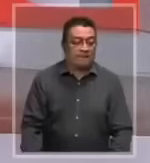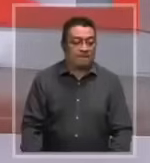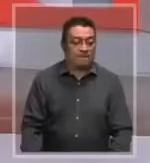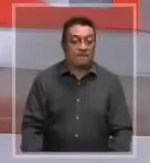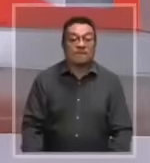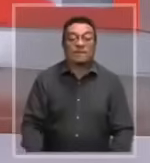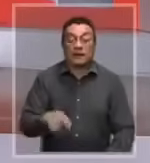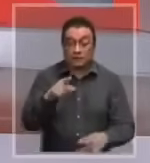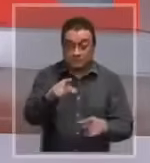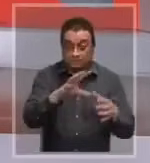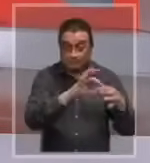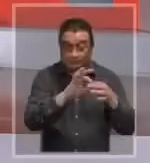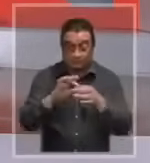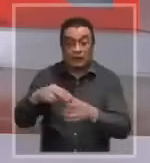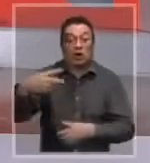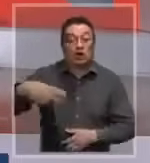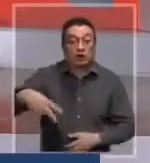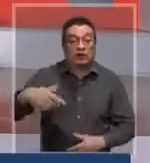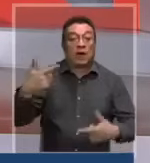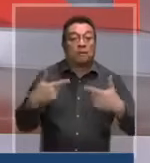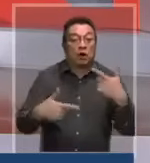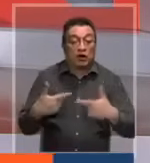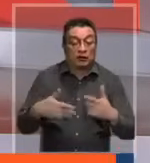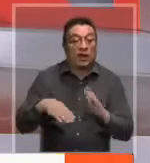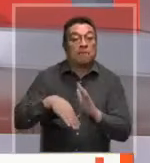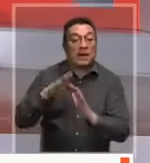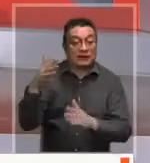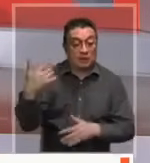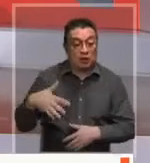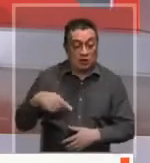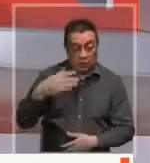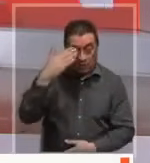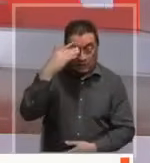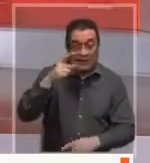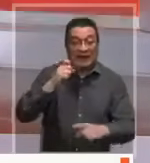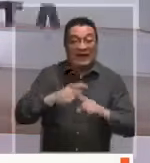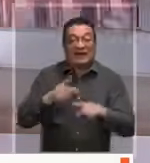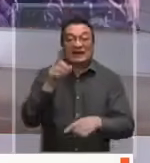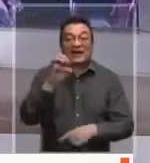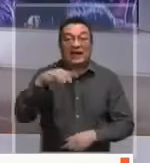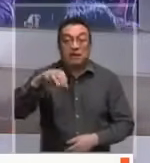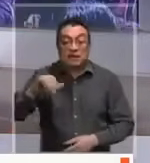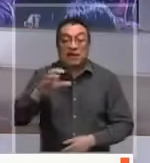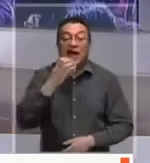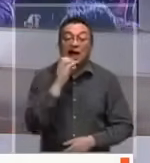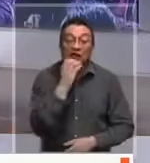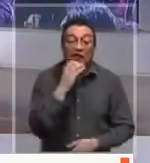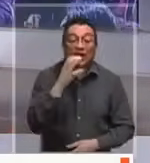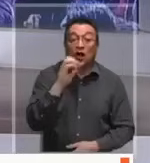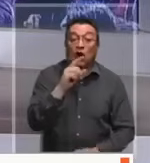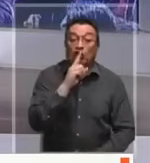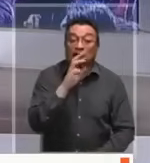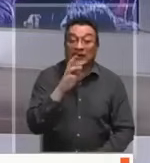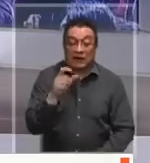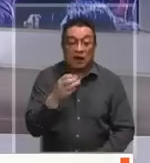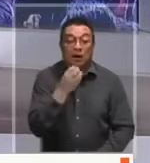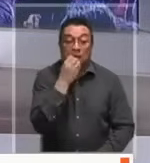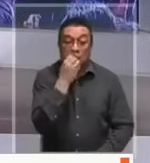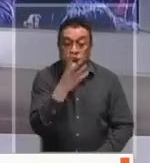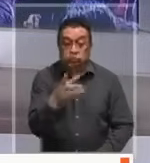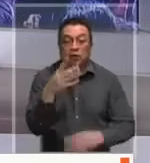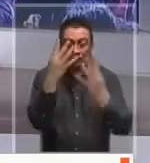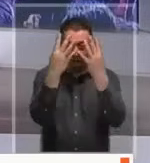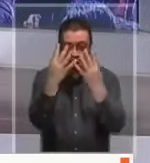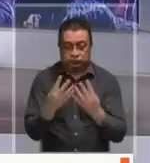Y la que sigue, sin duda, es la noticia política de esta jornada. El ex seremi de Antofagasta, Carlos Contreras, habló desde la